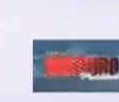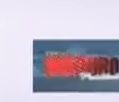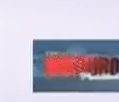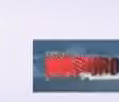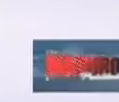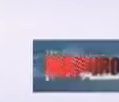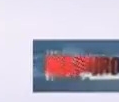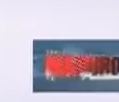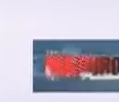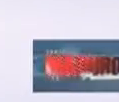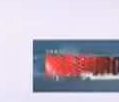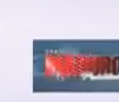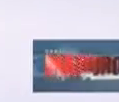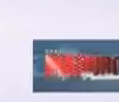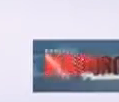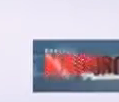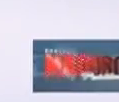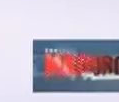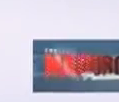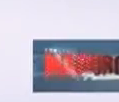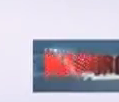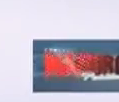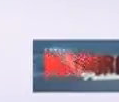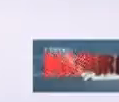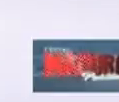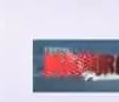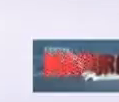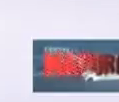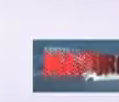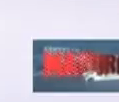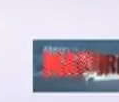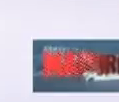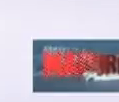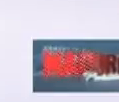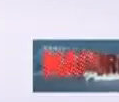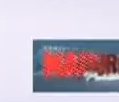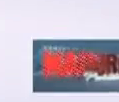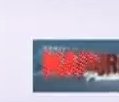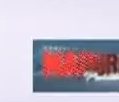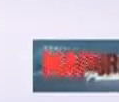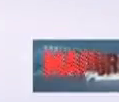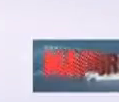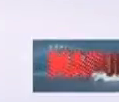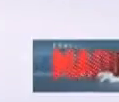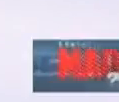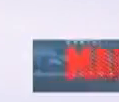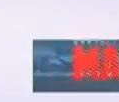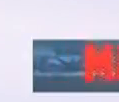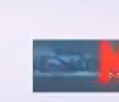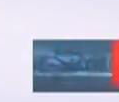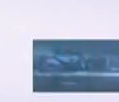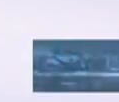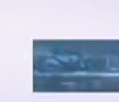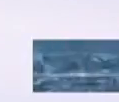Por eso siempre digo, el que no cuida lo que tiene, a pedir se queda. Cuidemos lo que tenemos.